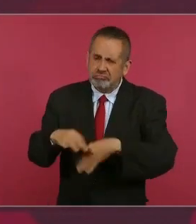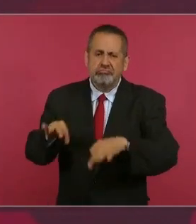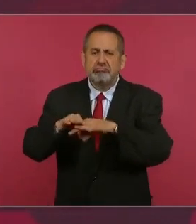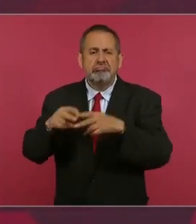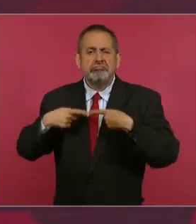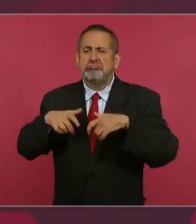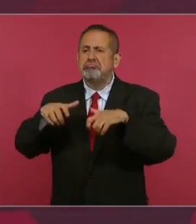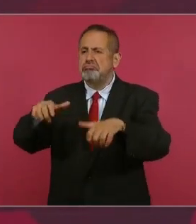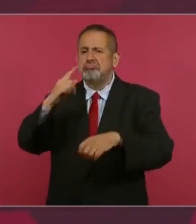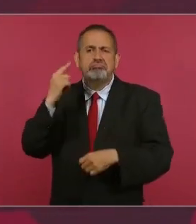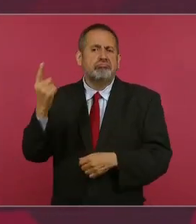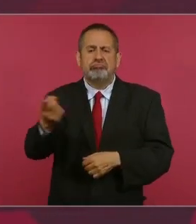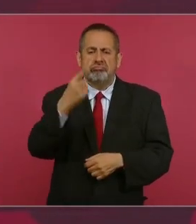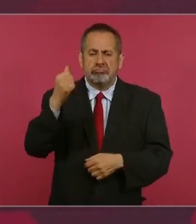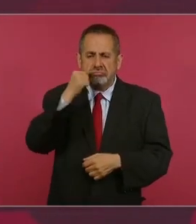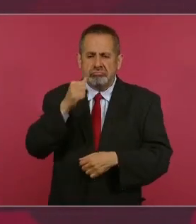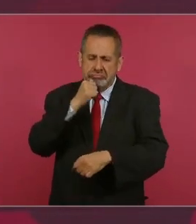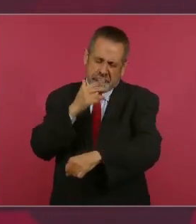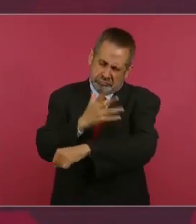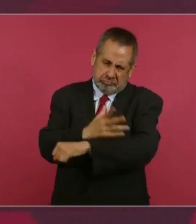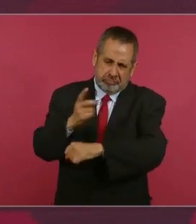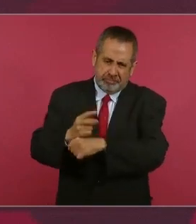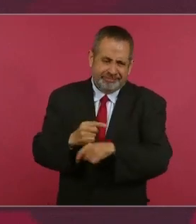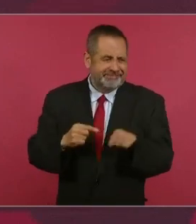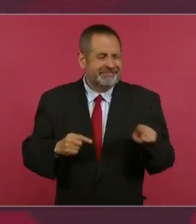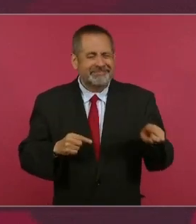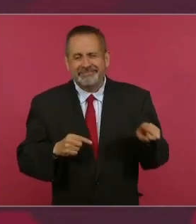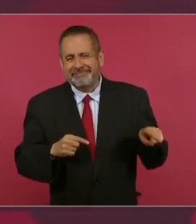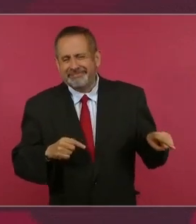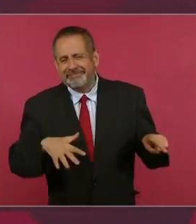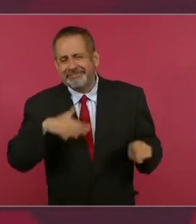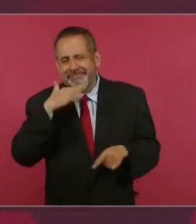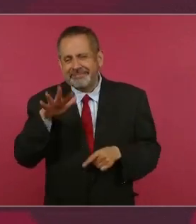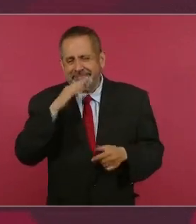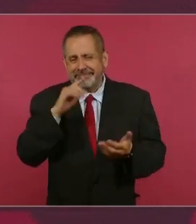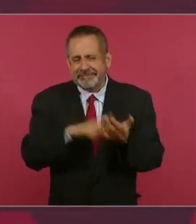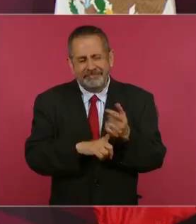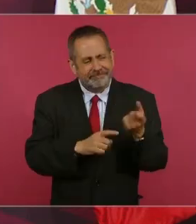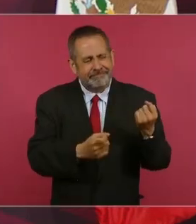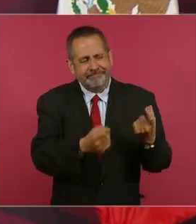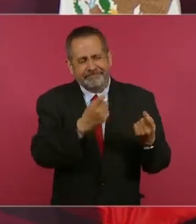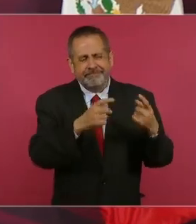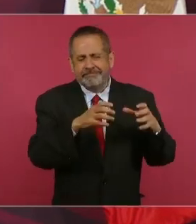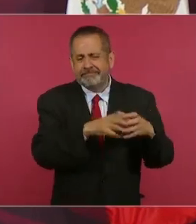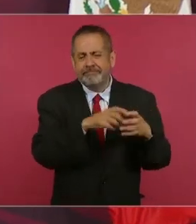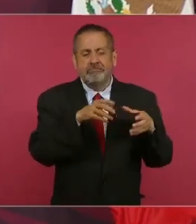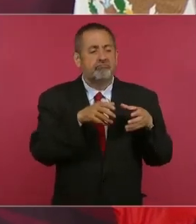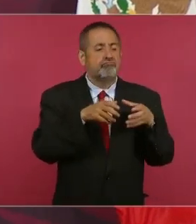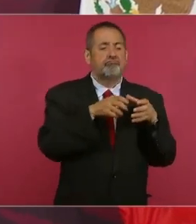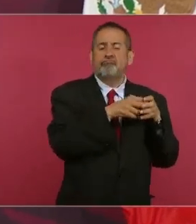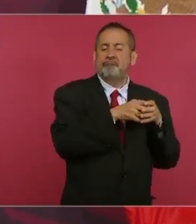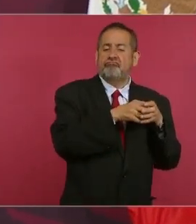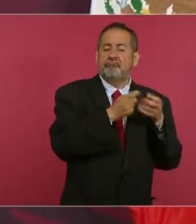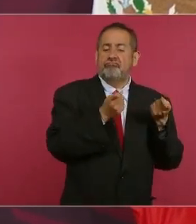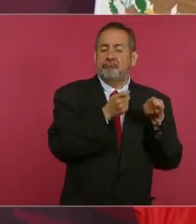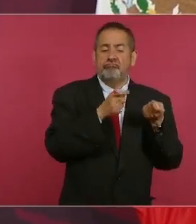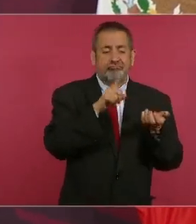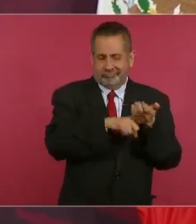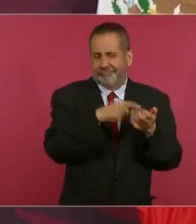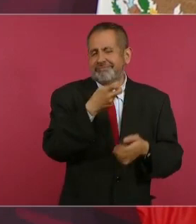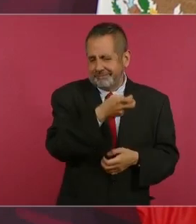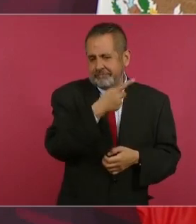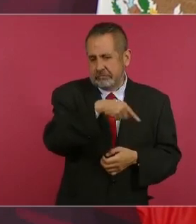su pueblo. Esto de la corrupción es un asunto de la élite,